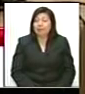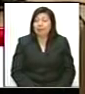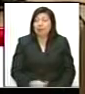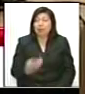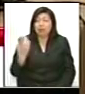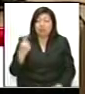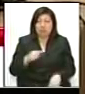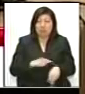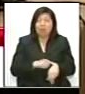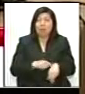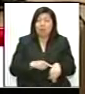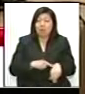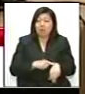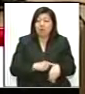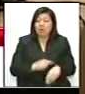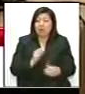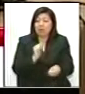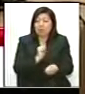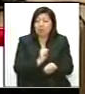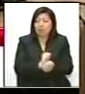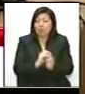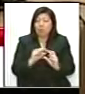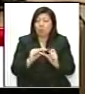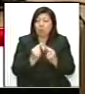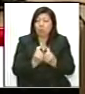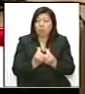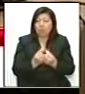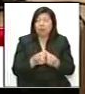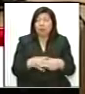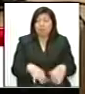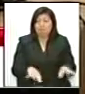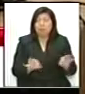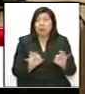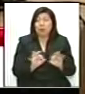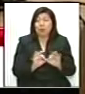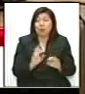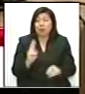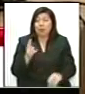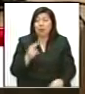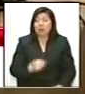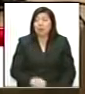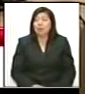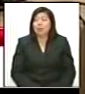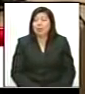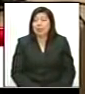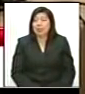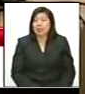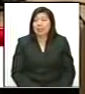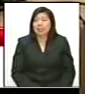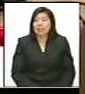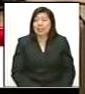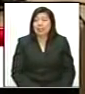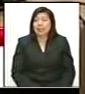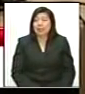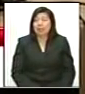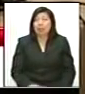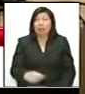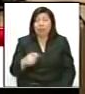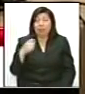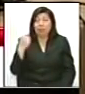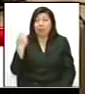unas horas han detenido a un grupo importante de delincuentes que en la ciudad de